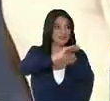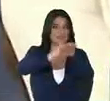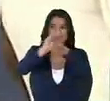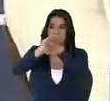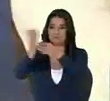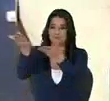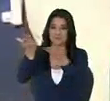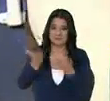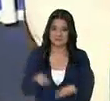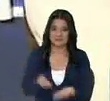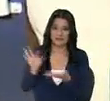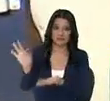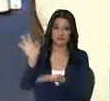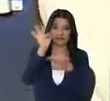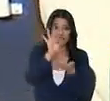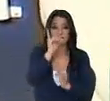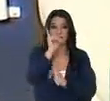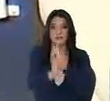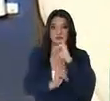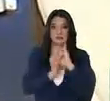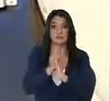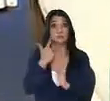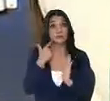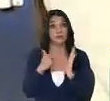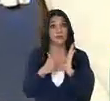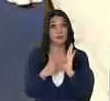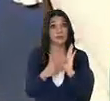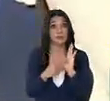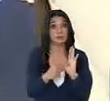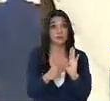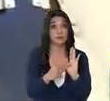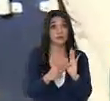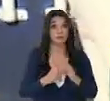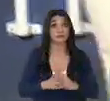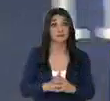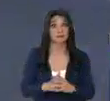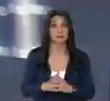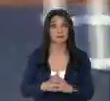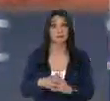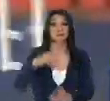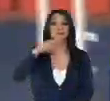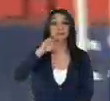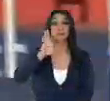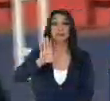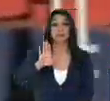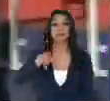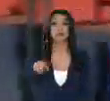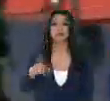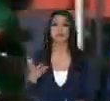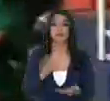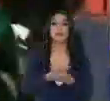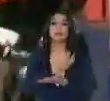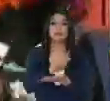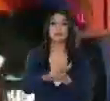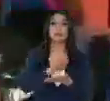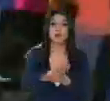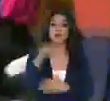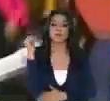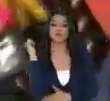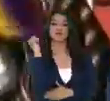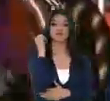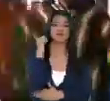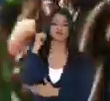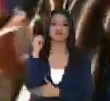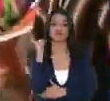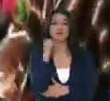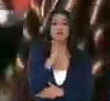Están delegaciones internacionales como los académicos de Tatuapé, que son la escuela de samba ganadora